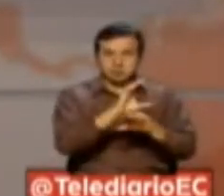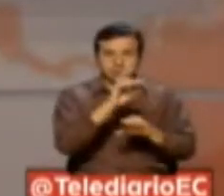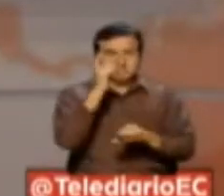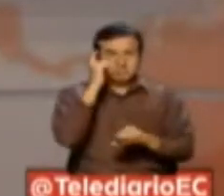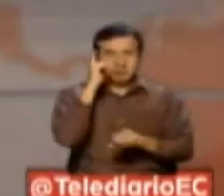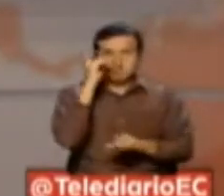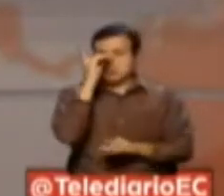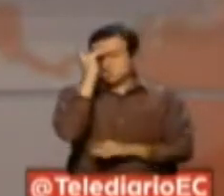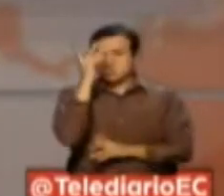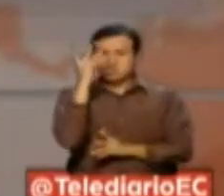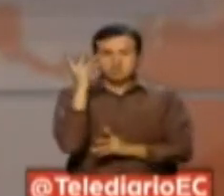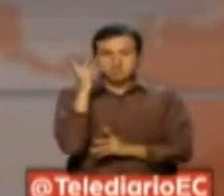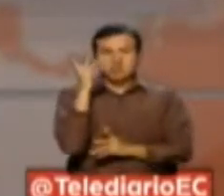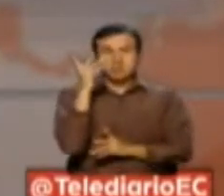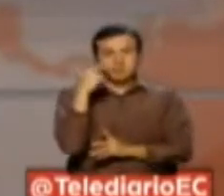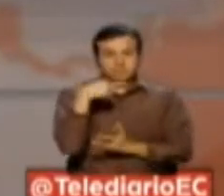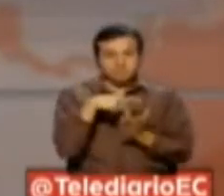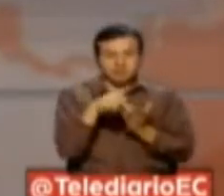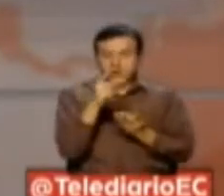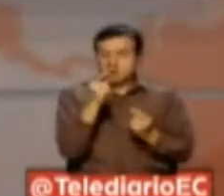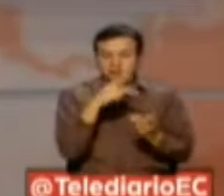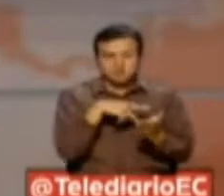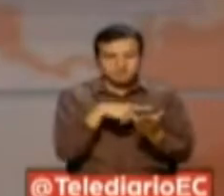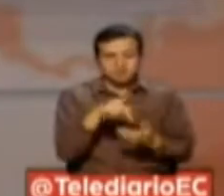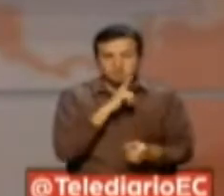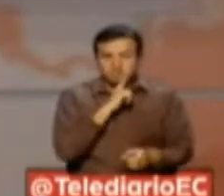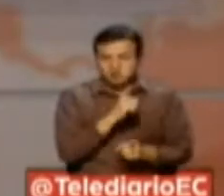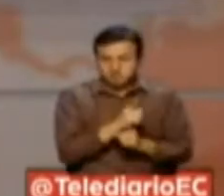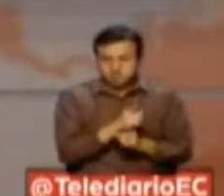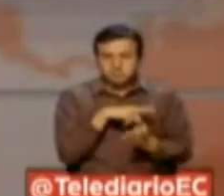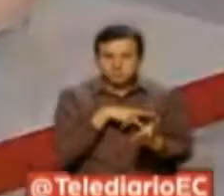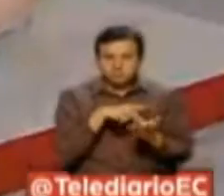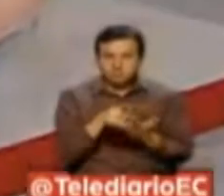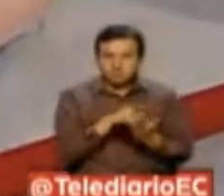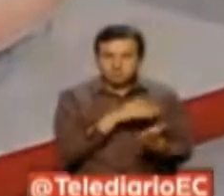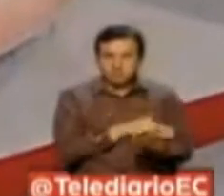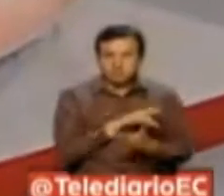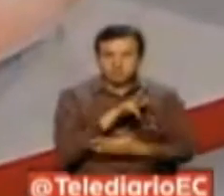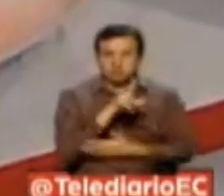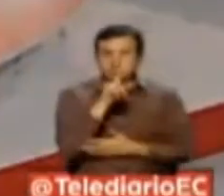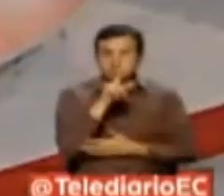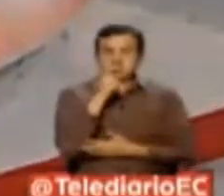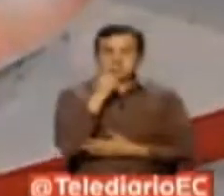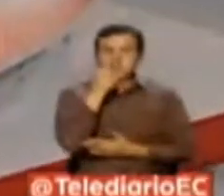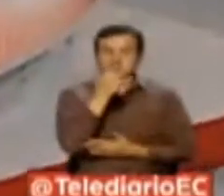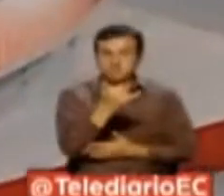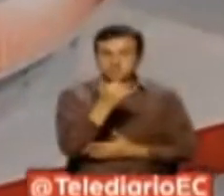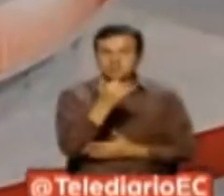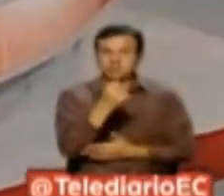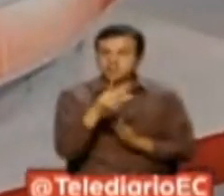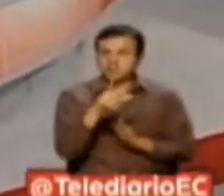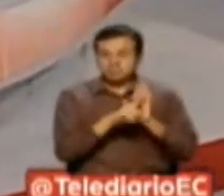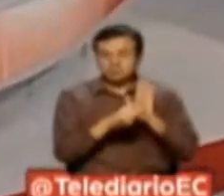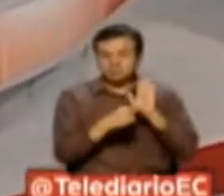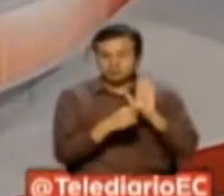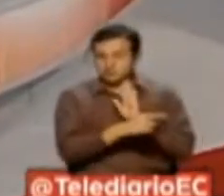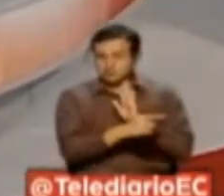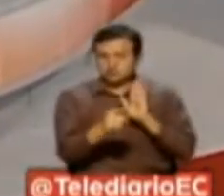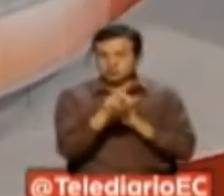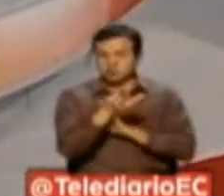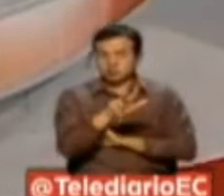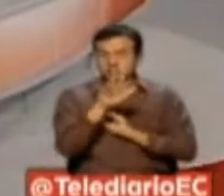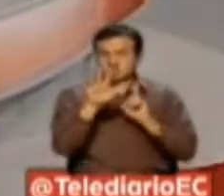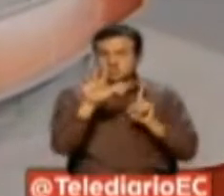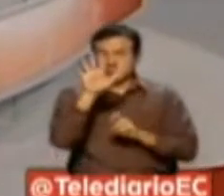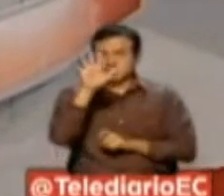le considera de deuda cuando es la del pago más inminente el pago que al que le van a estar llamando antes del 31 del mes sin embargo eso dice la ley da hasta